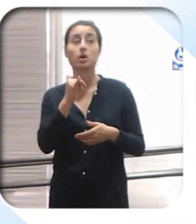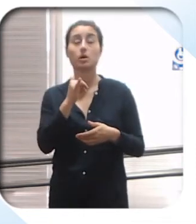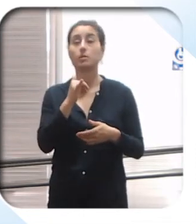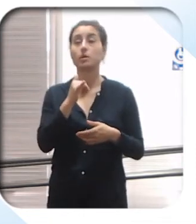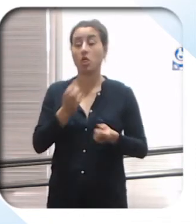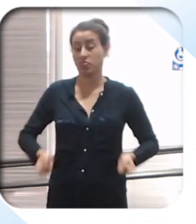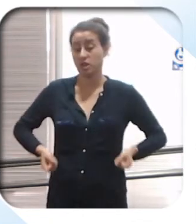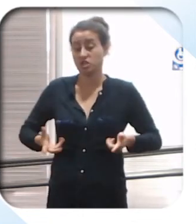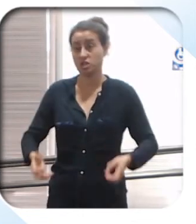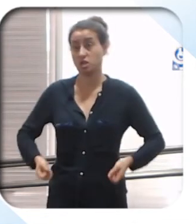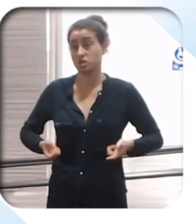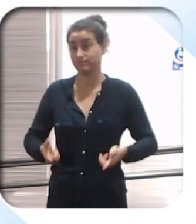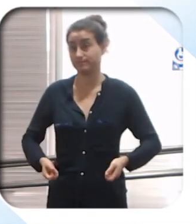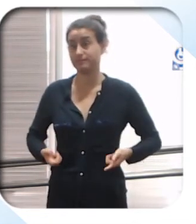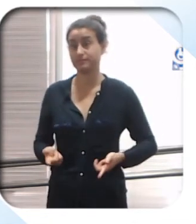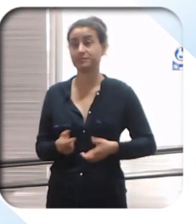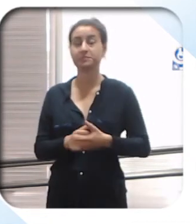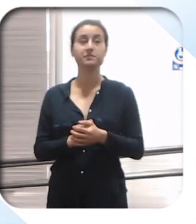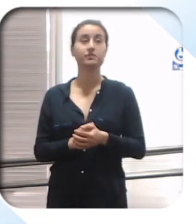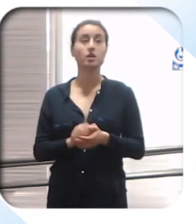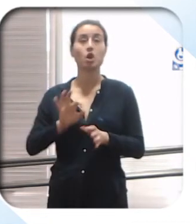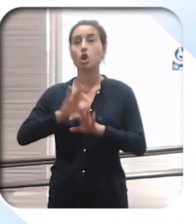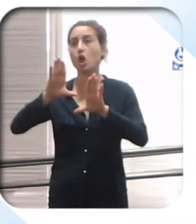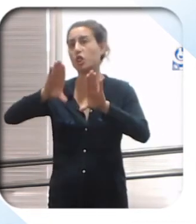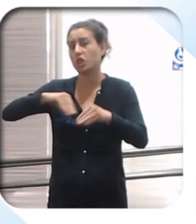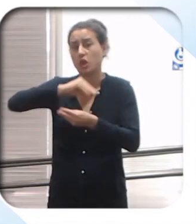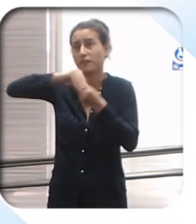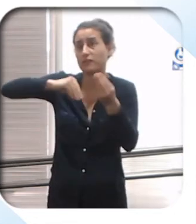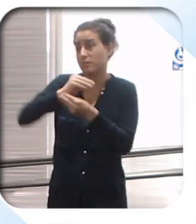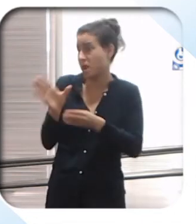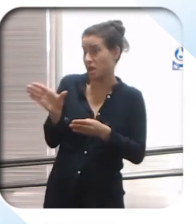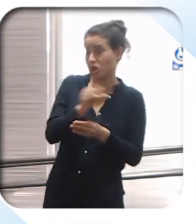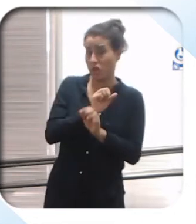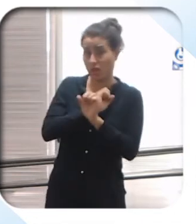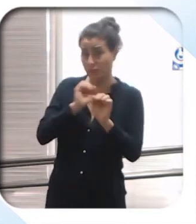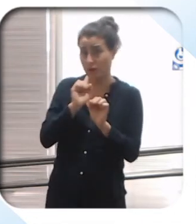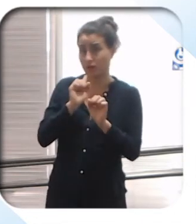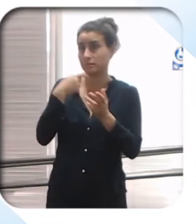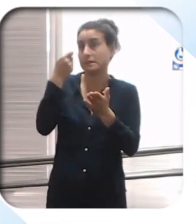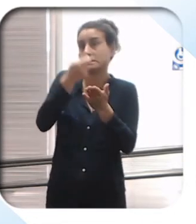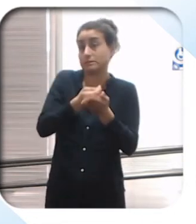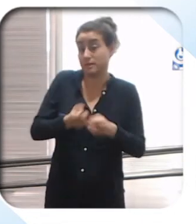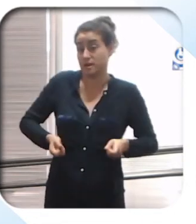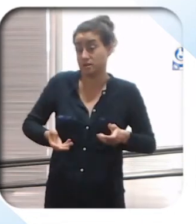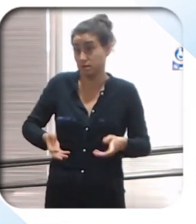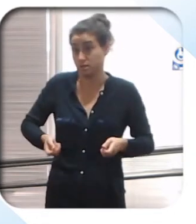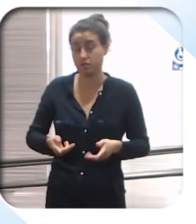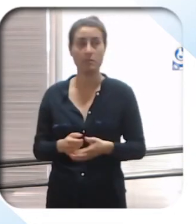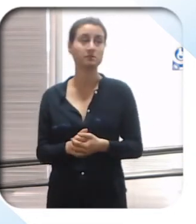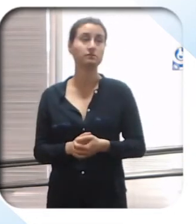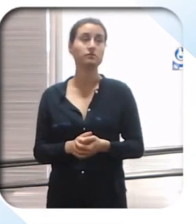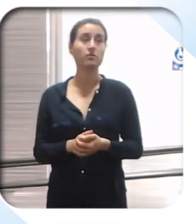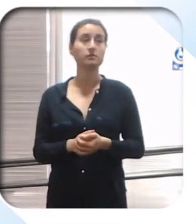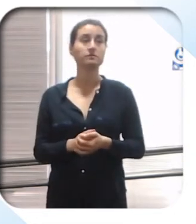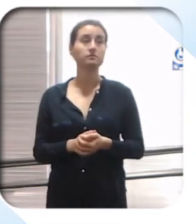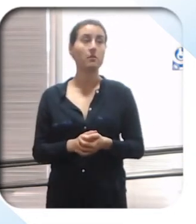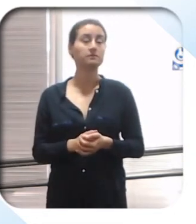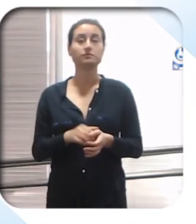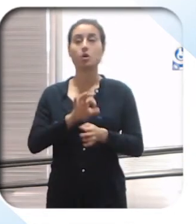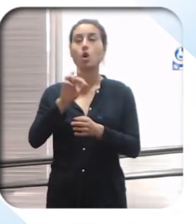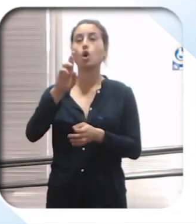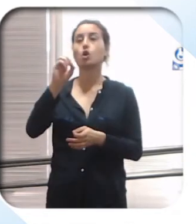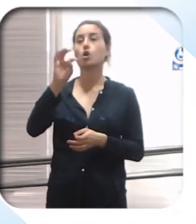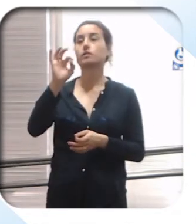las sillas, muchas veces. Y no todas las familias, ¿tá? Y no siempre el Rotary o el